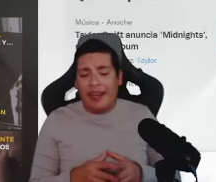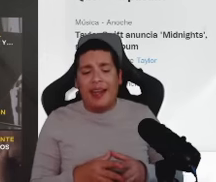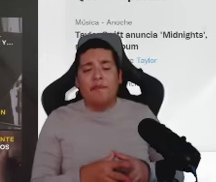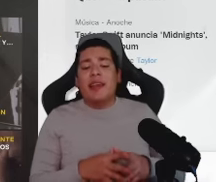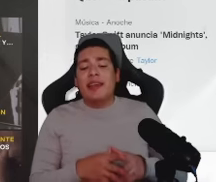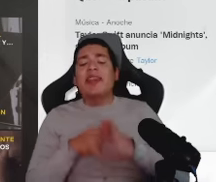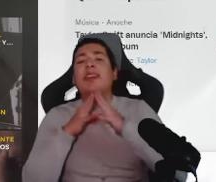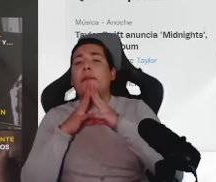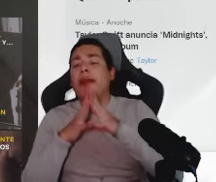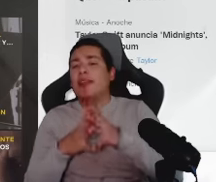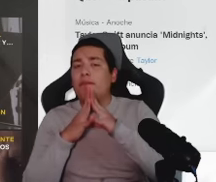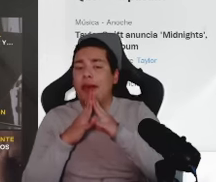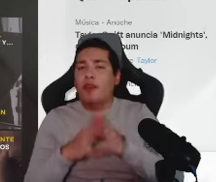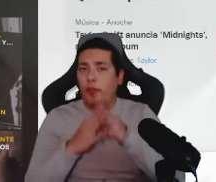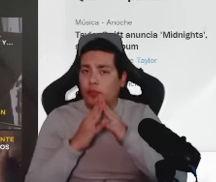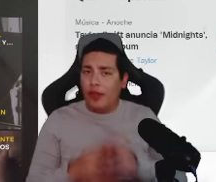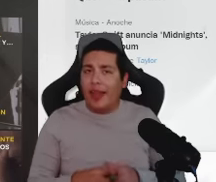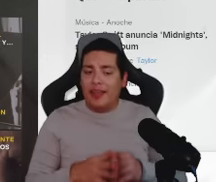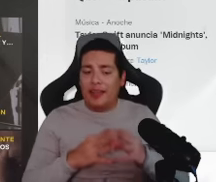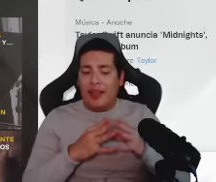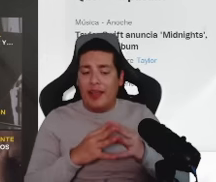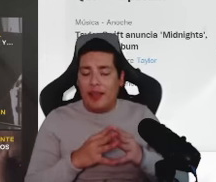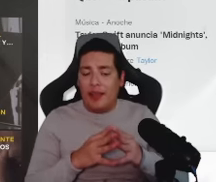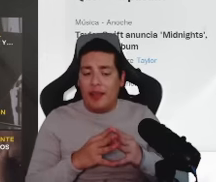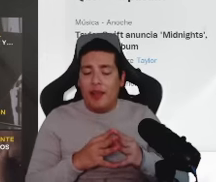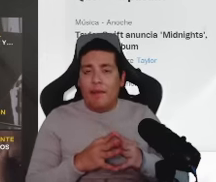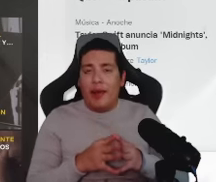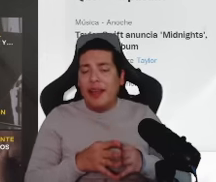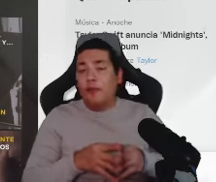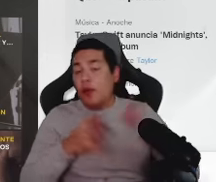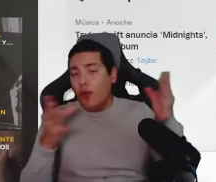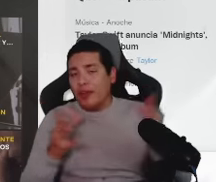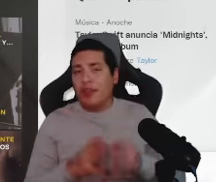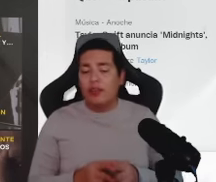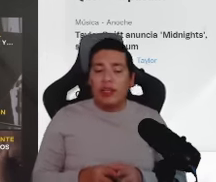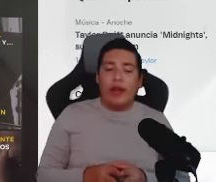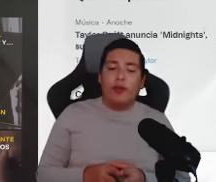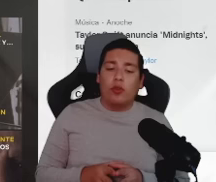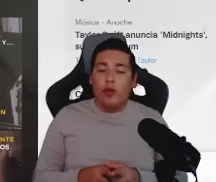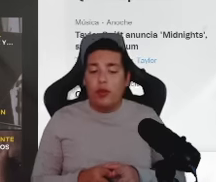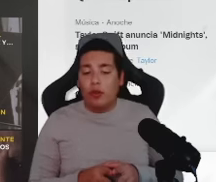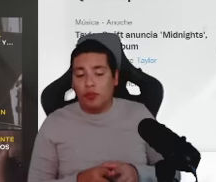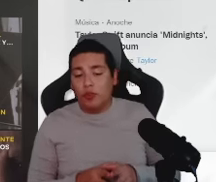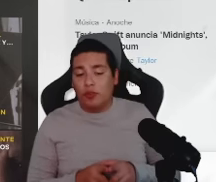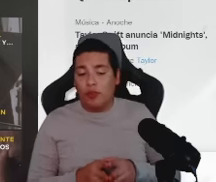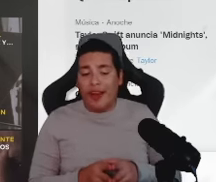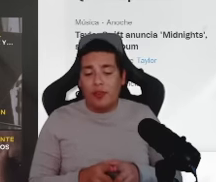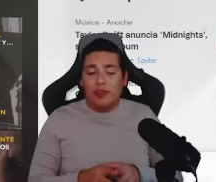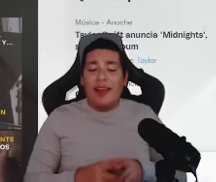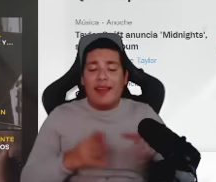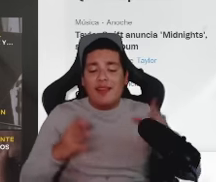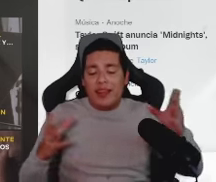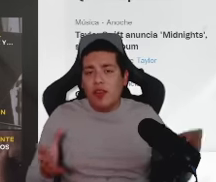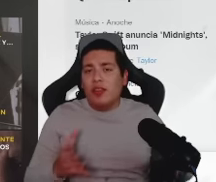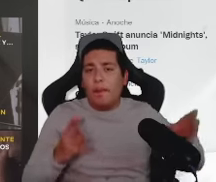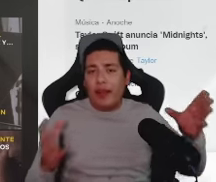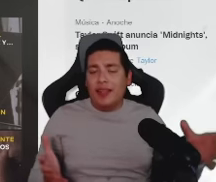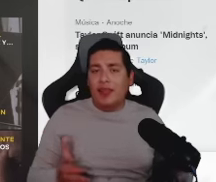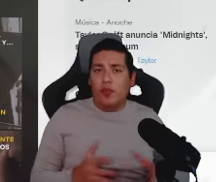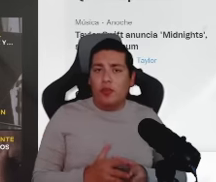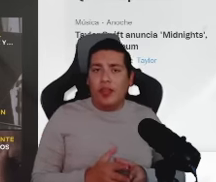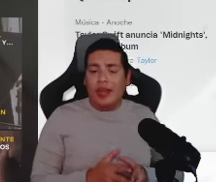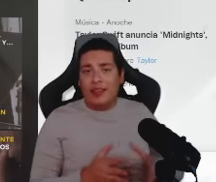y es que aparecen varios personajes que varias figuras que nos dejaron con los ojos cuadrados entre ellos